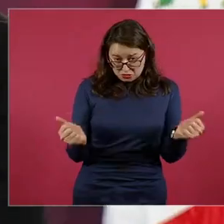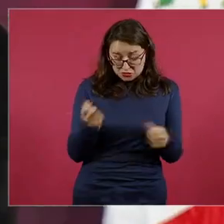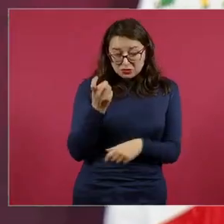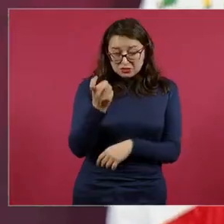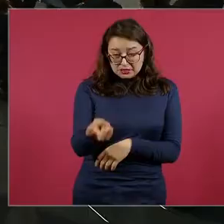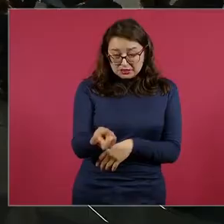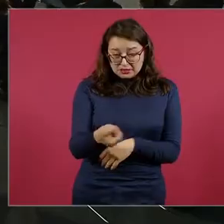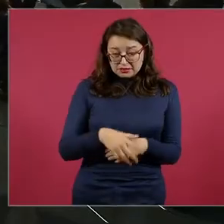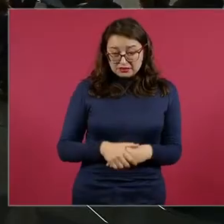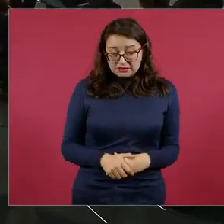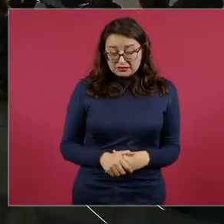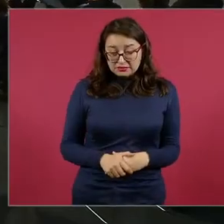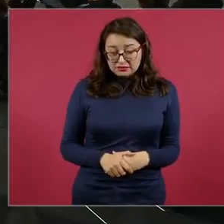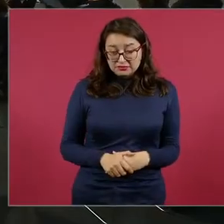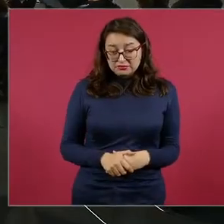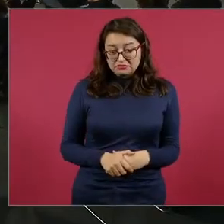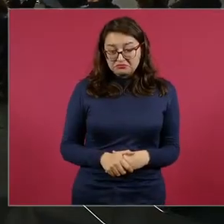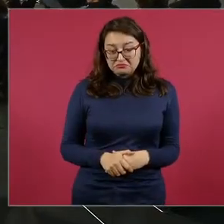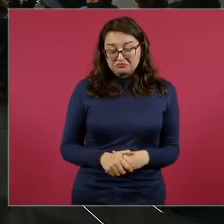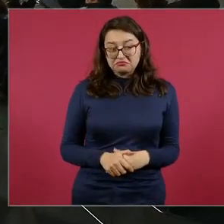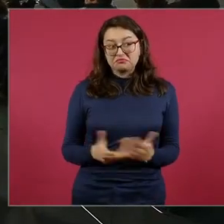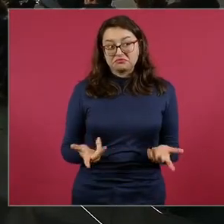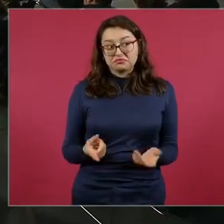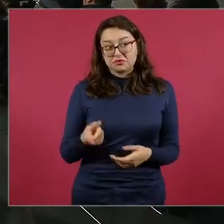de que el problema de fondo